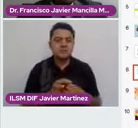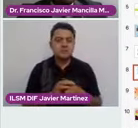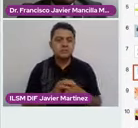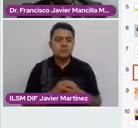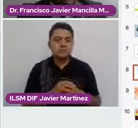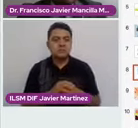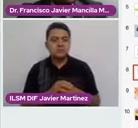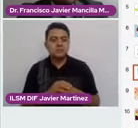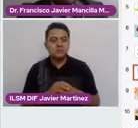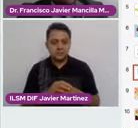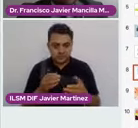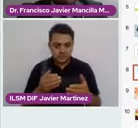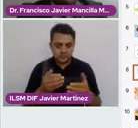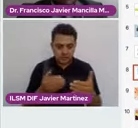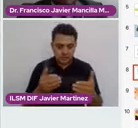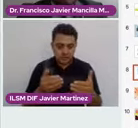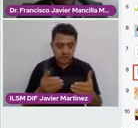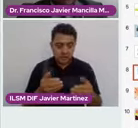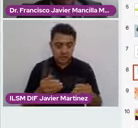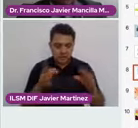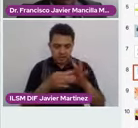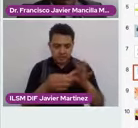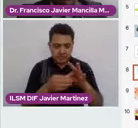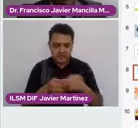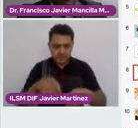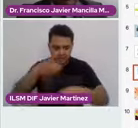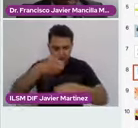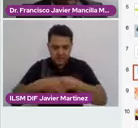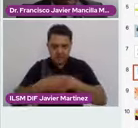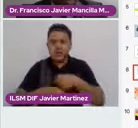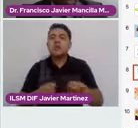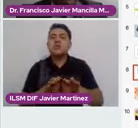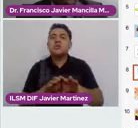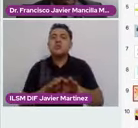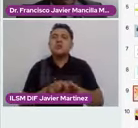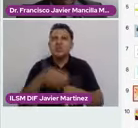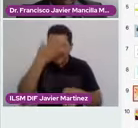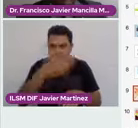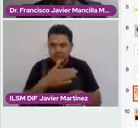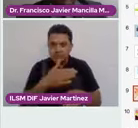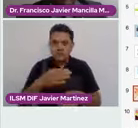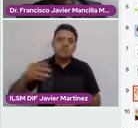de decir la cóclea que está dañada es a través de un ruido.